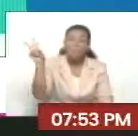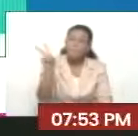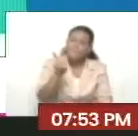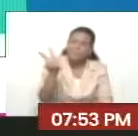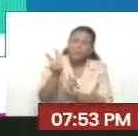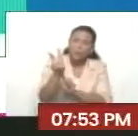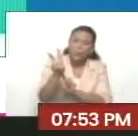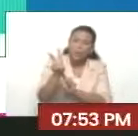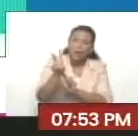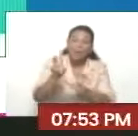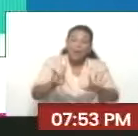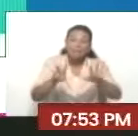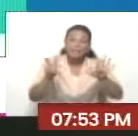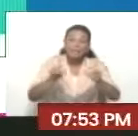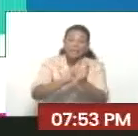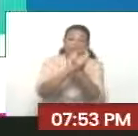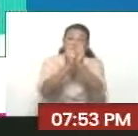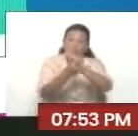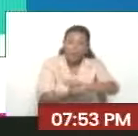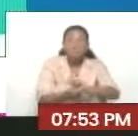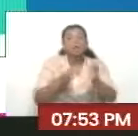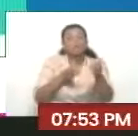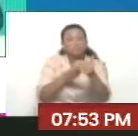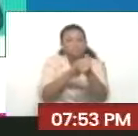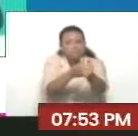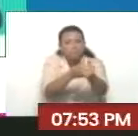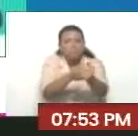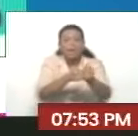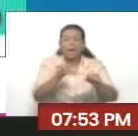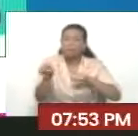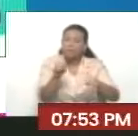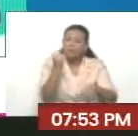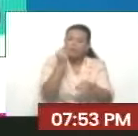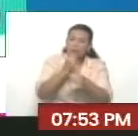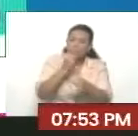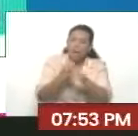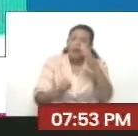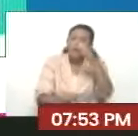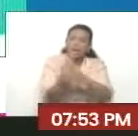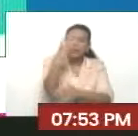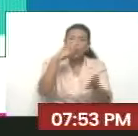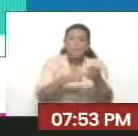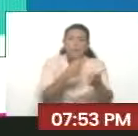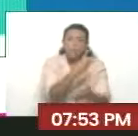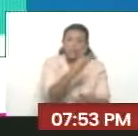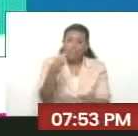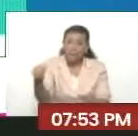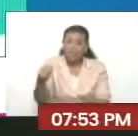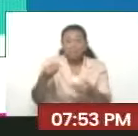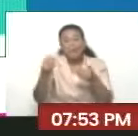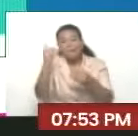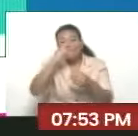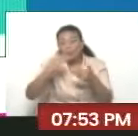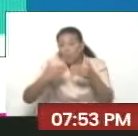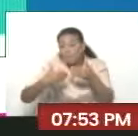Venezuela para que las 7T sean las guías de la acción constructiva 2030